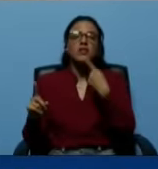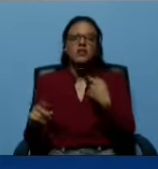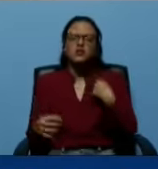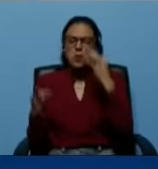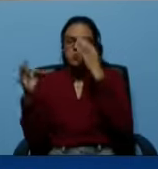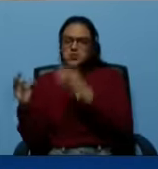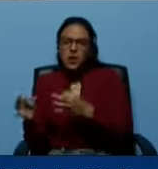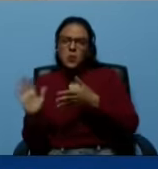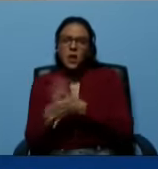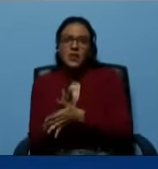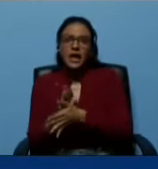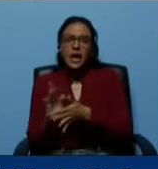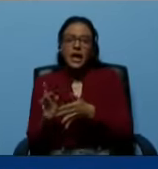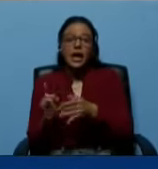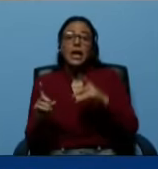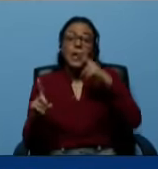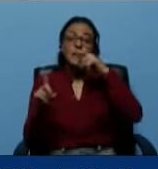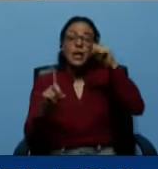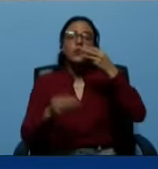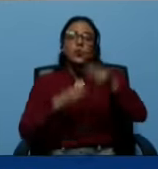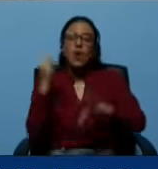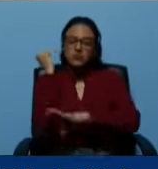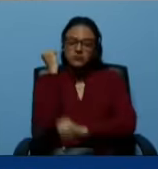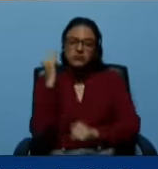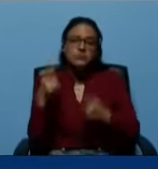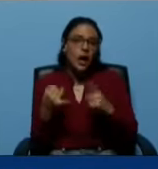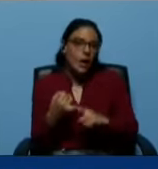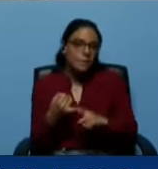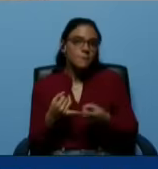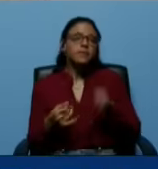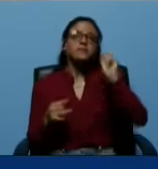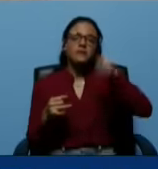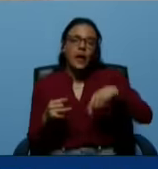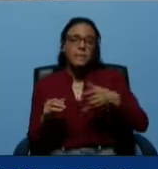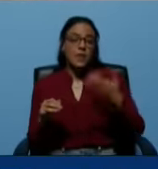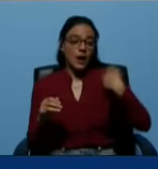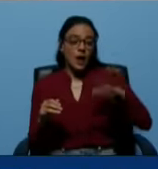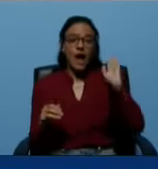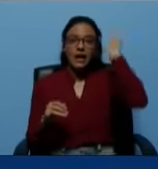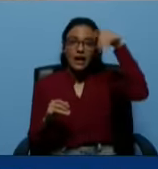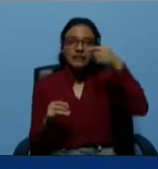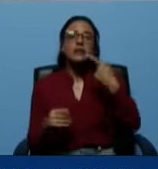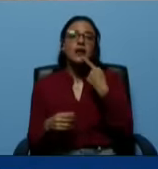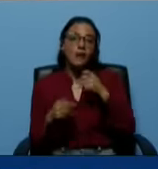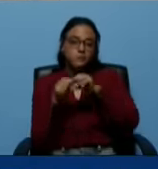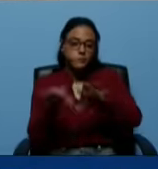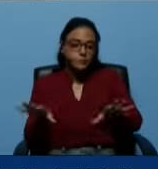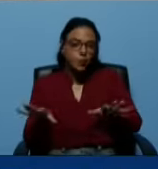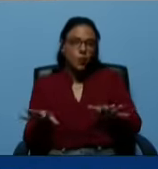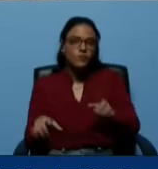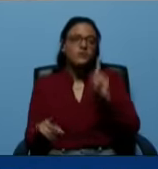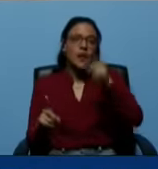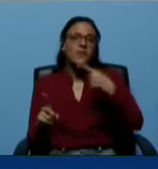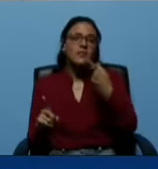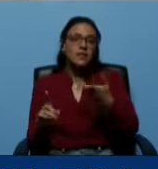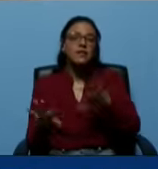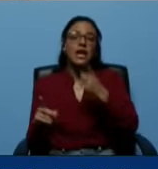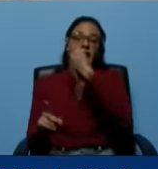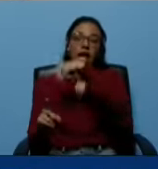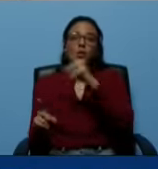que el presidente Maduro hizo trampa. También Argentina dice que